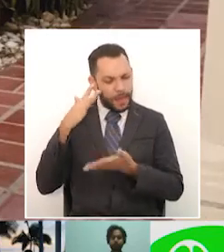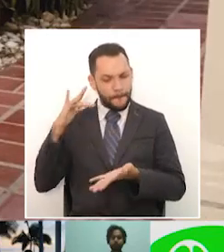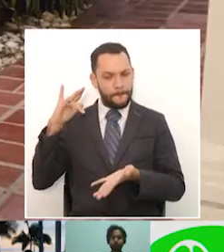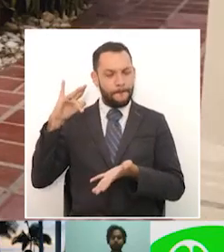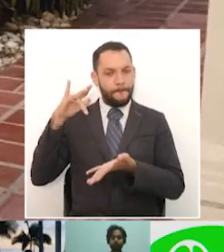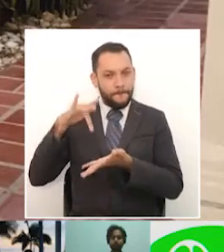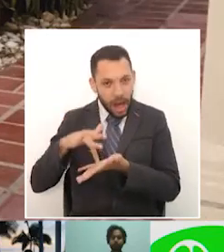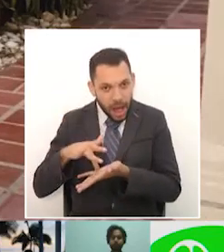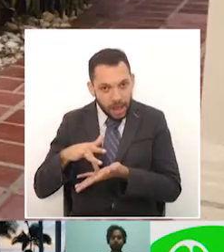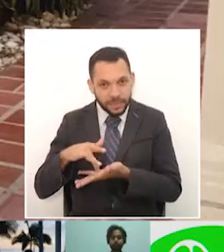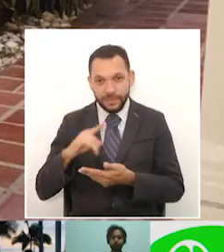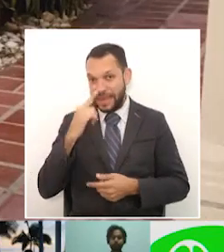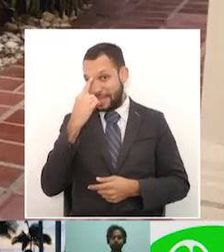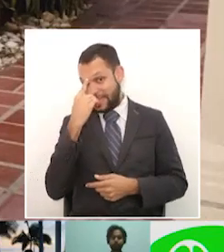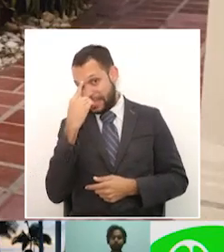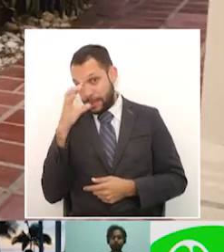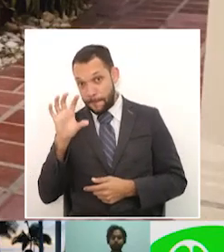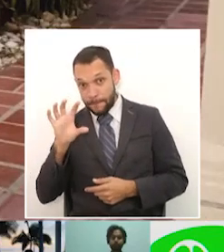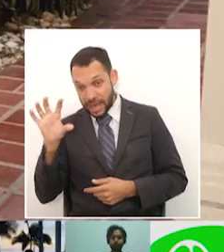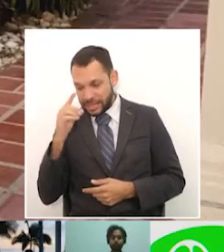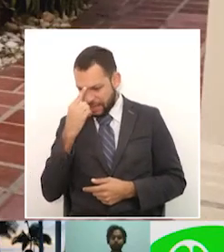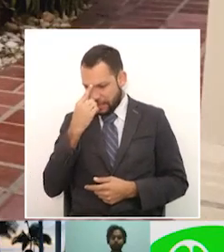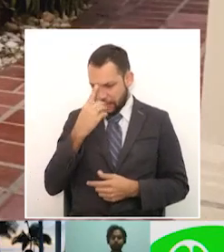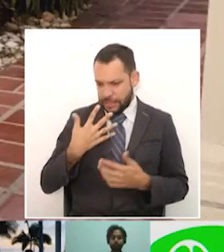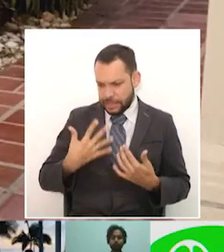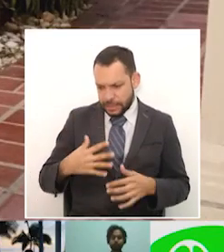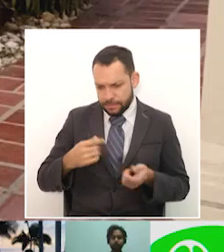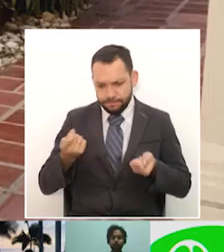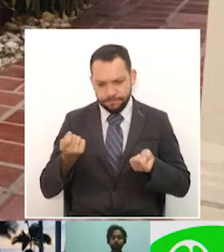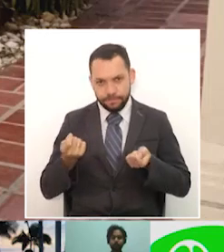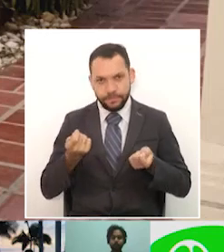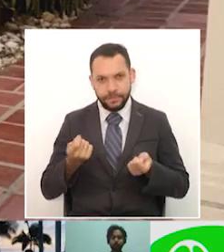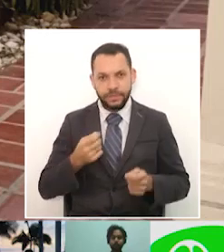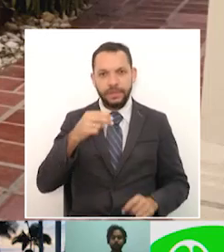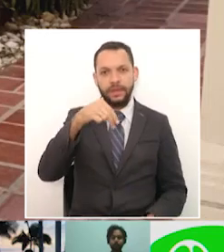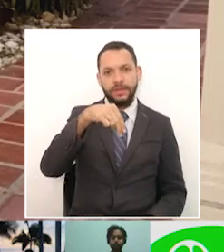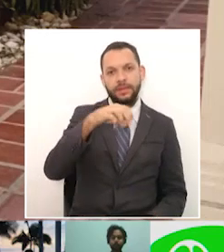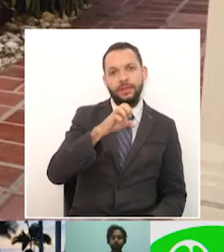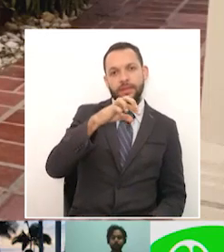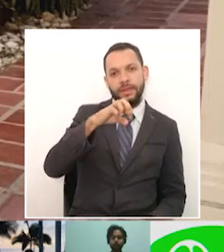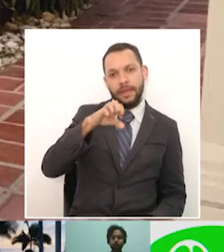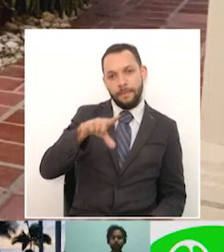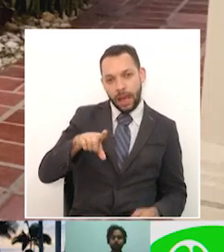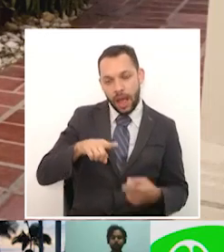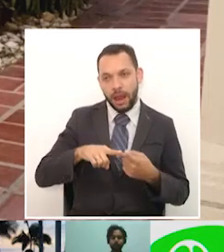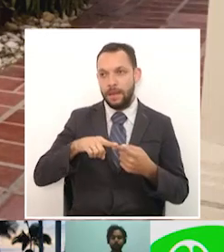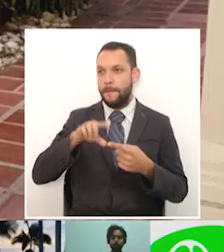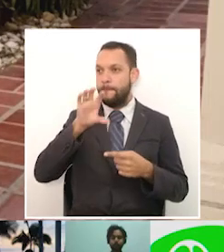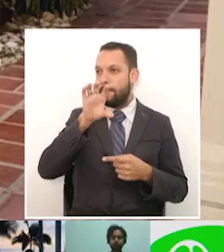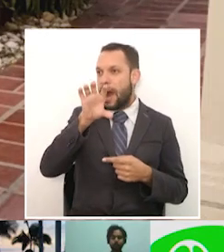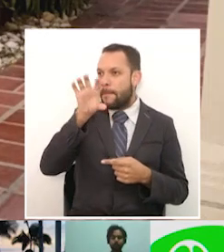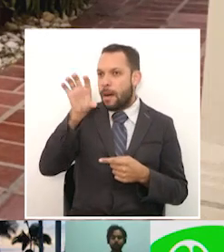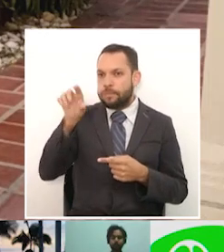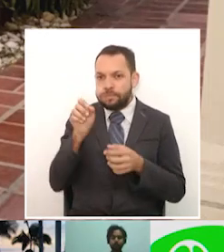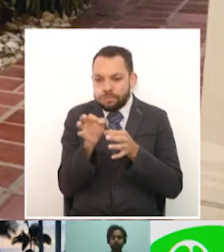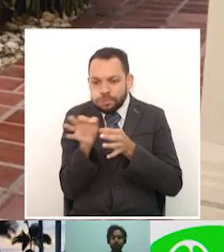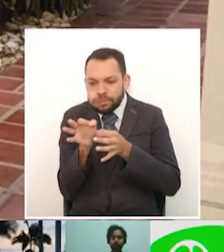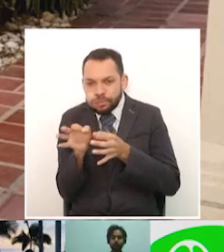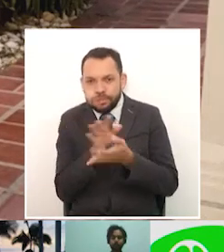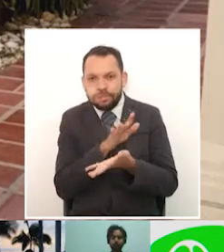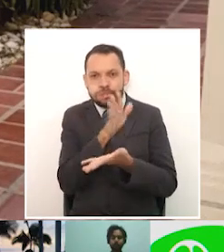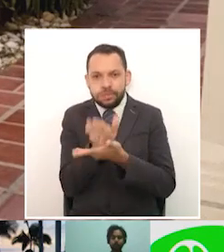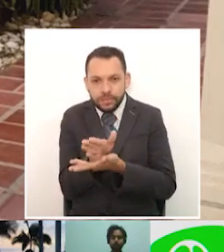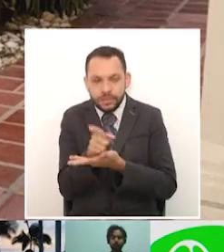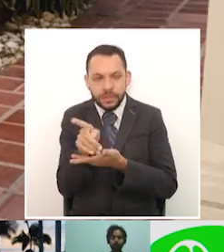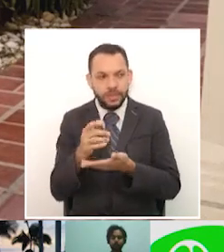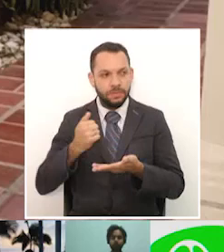para India, para Nepal, para Bután. Y en India yo